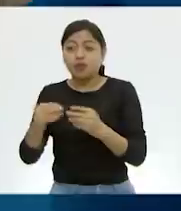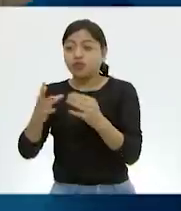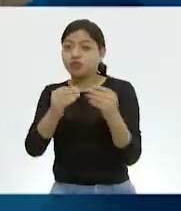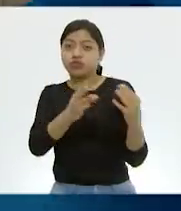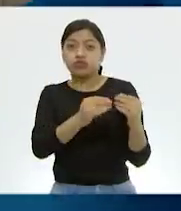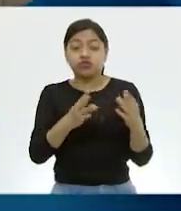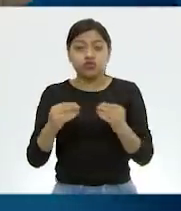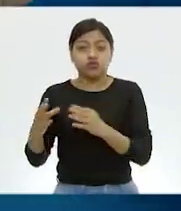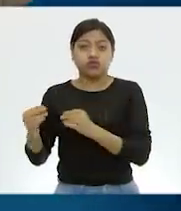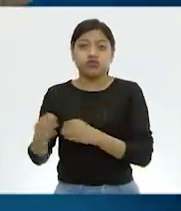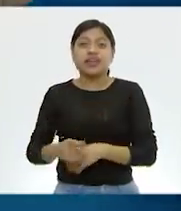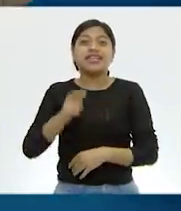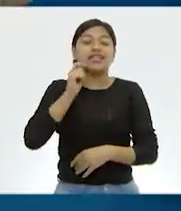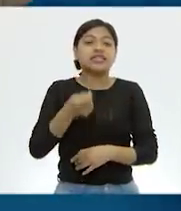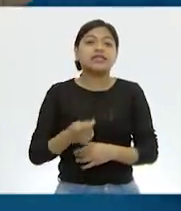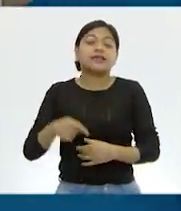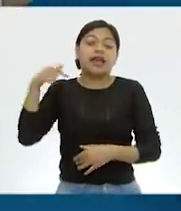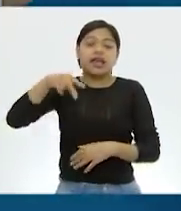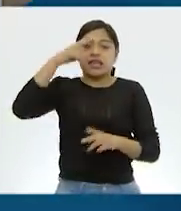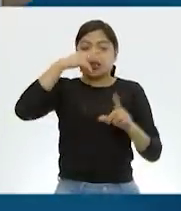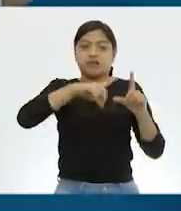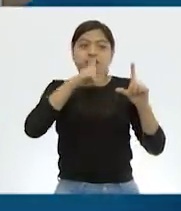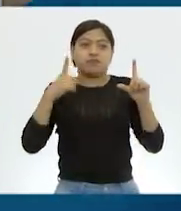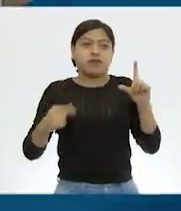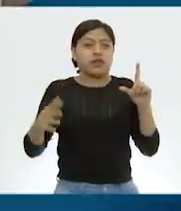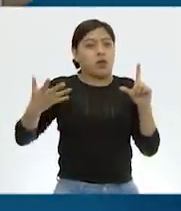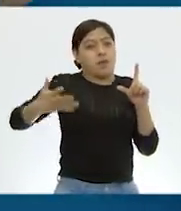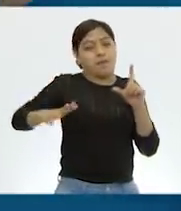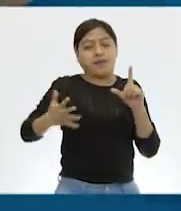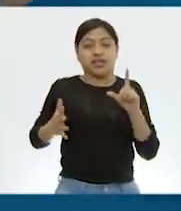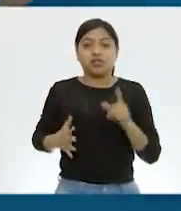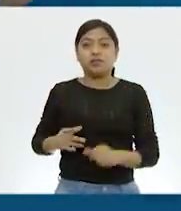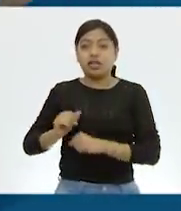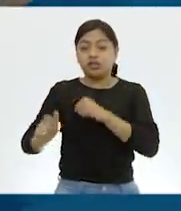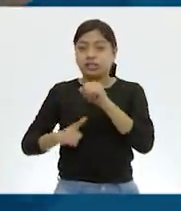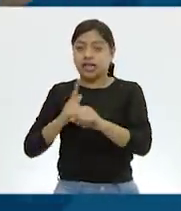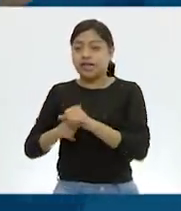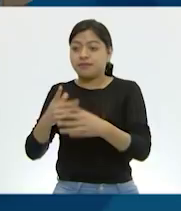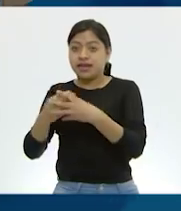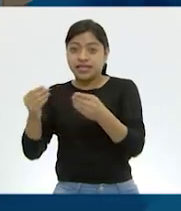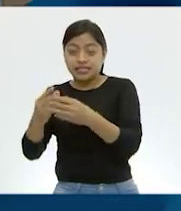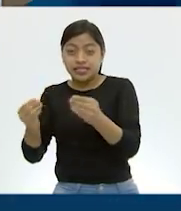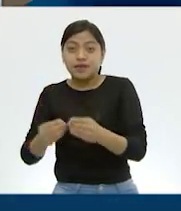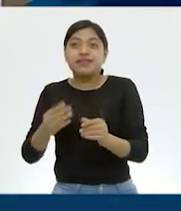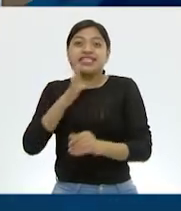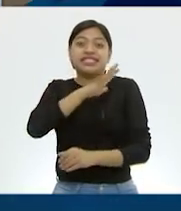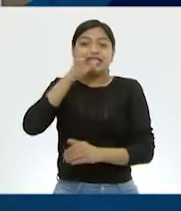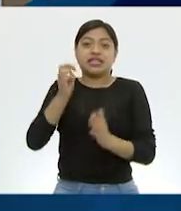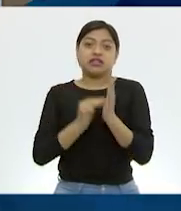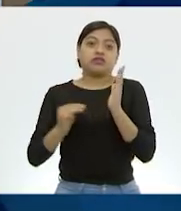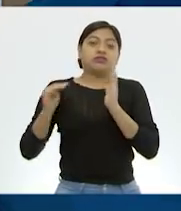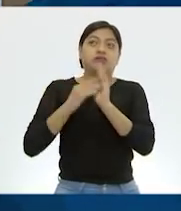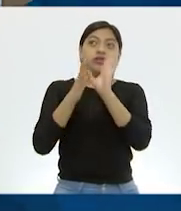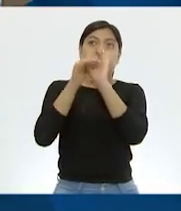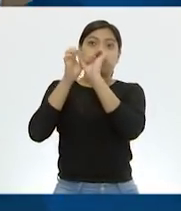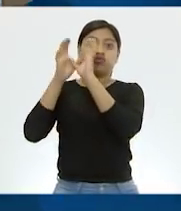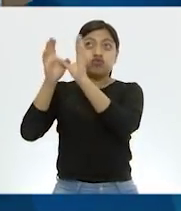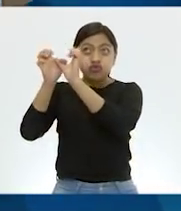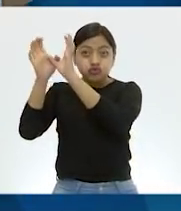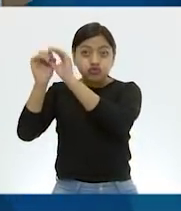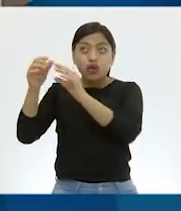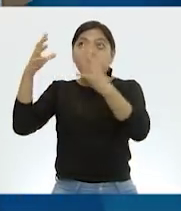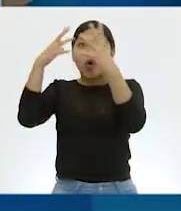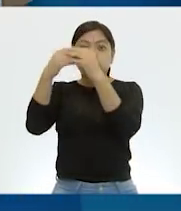extrapolación a México, estaríamos pensando que tal vez en México se perdió en este periodo 500 millones de aves, de individuos. Ese es el tamaño del